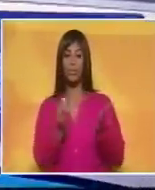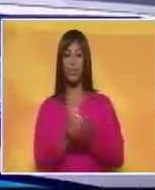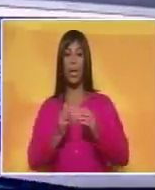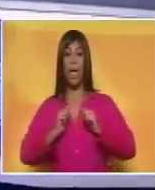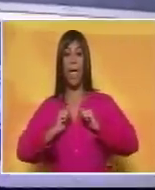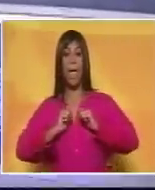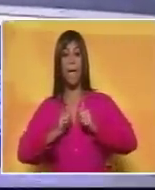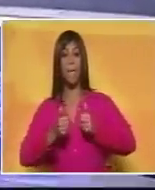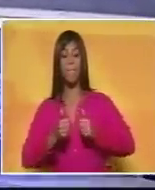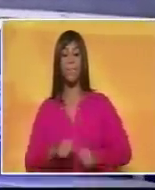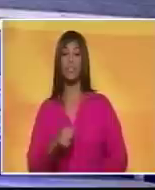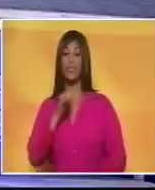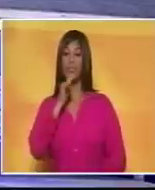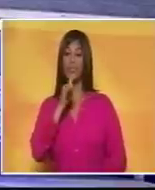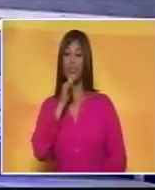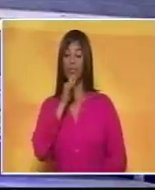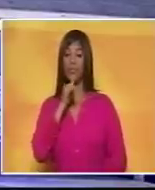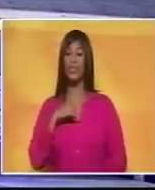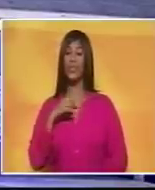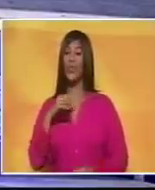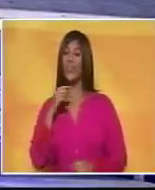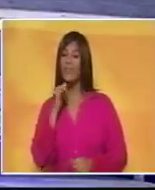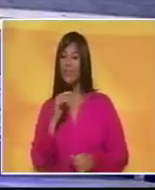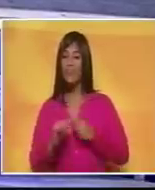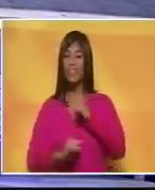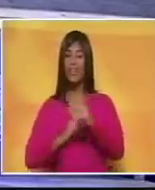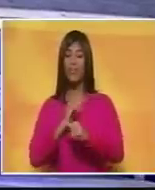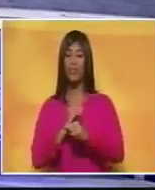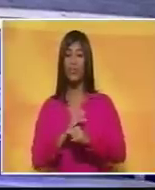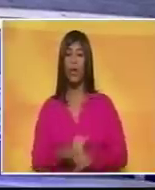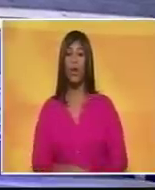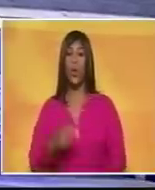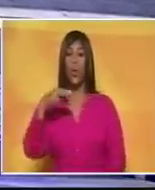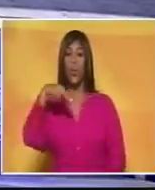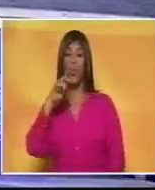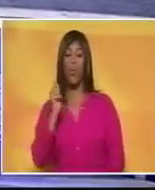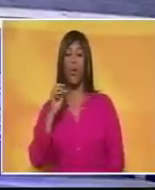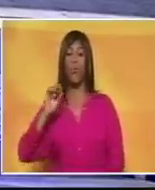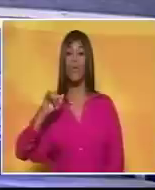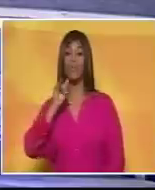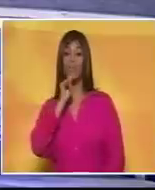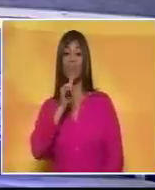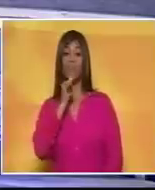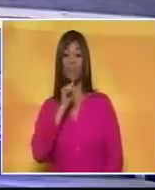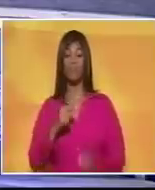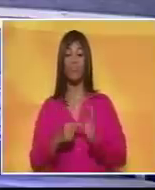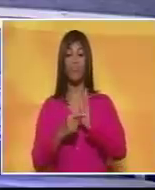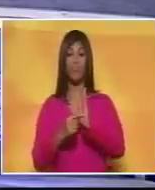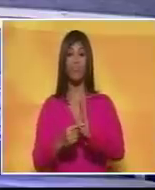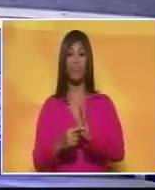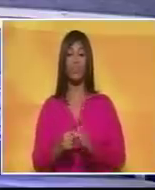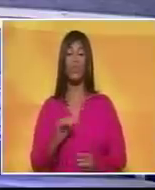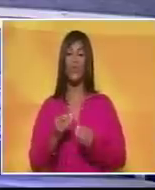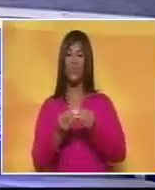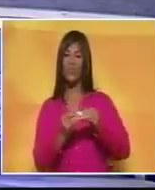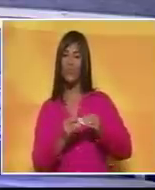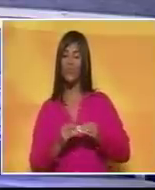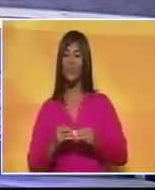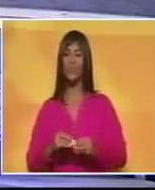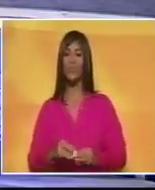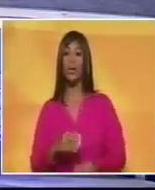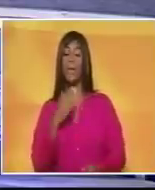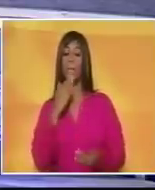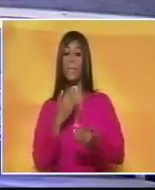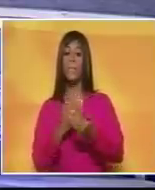Iniciamos nuestro recorrido por las noticias internacionales. Así es, Huawei anunció que ha presentado una moción en la